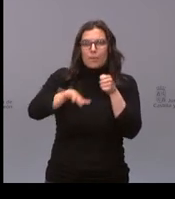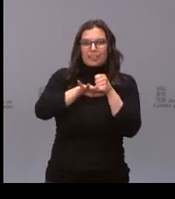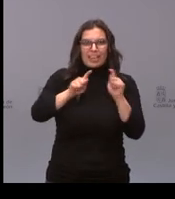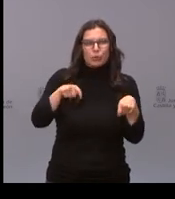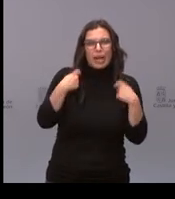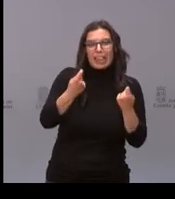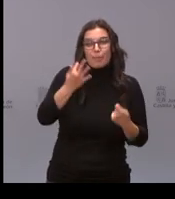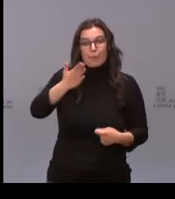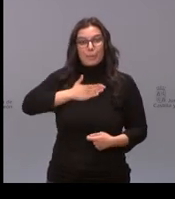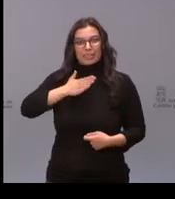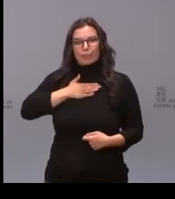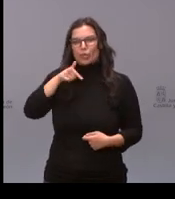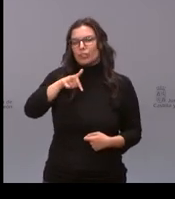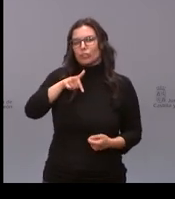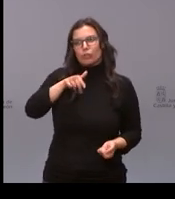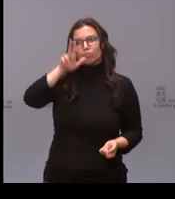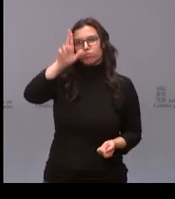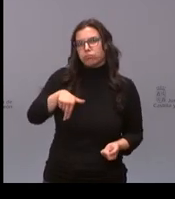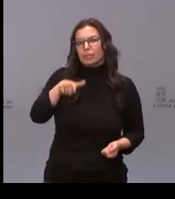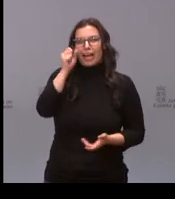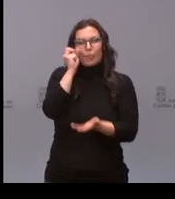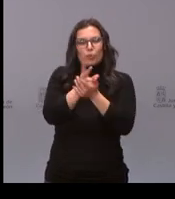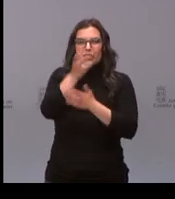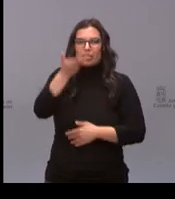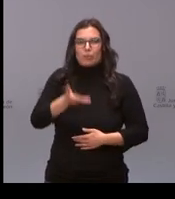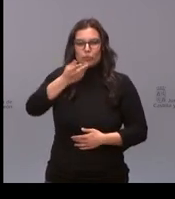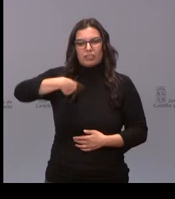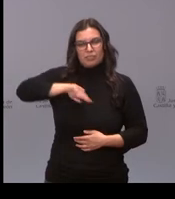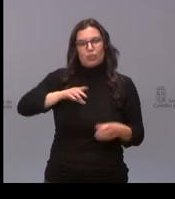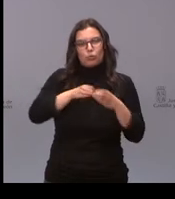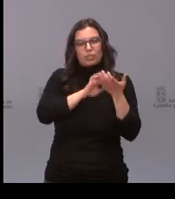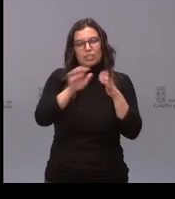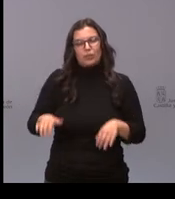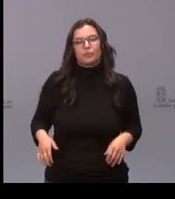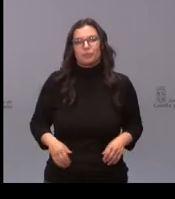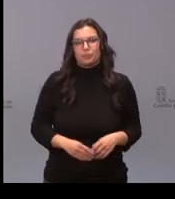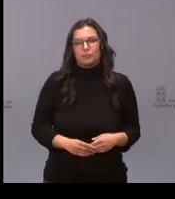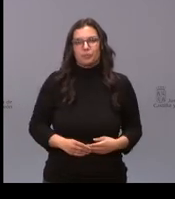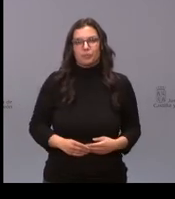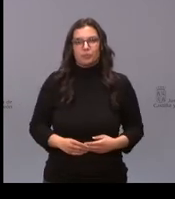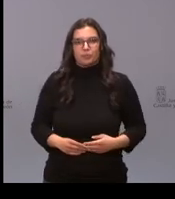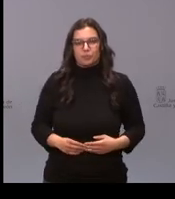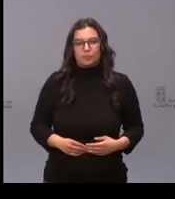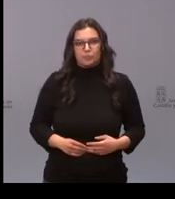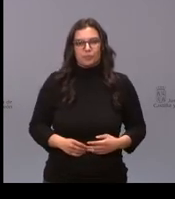patrimonio, es uno de los elementos sobre los que apuesta la Junta de Castilla y León.